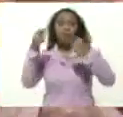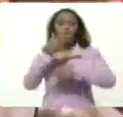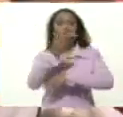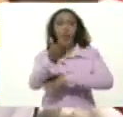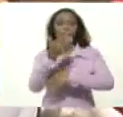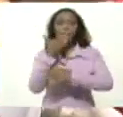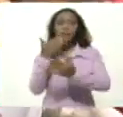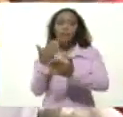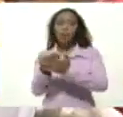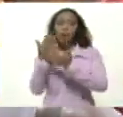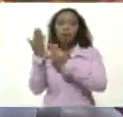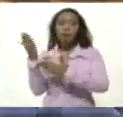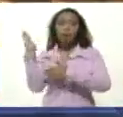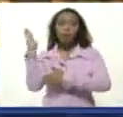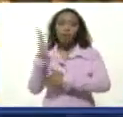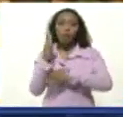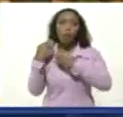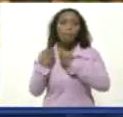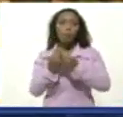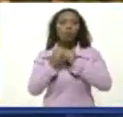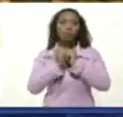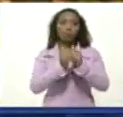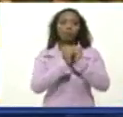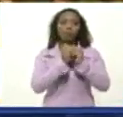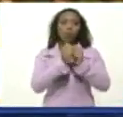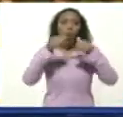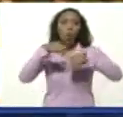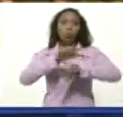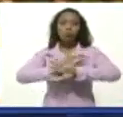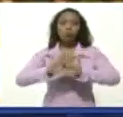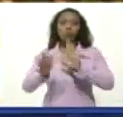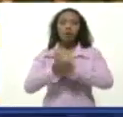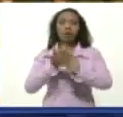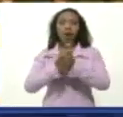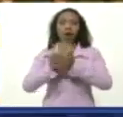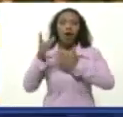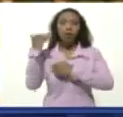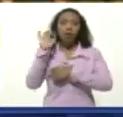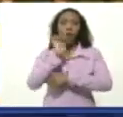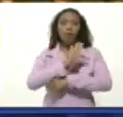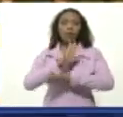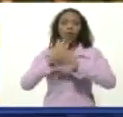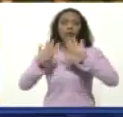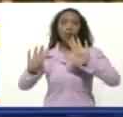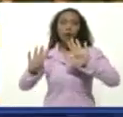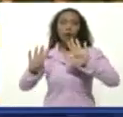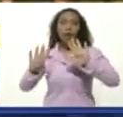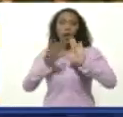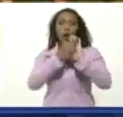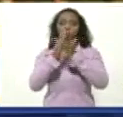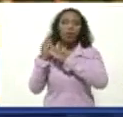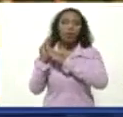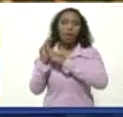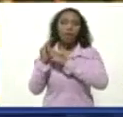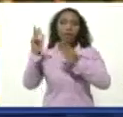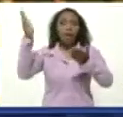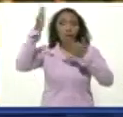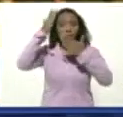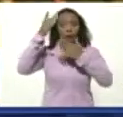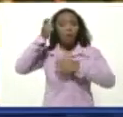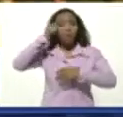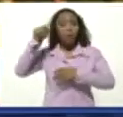ha pedido, bueno, hemos venido acompañando, que hoy ya tenemos 49 comunas indígenas, nuestros